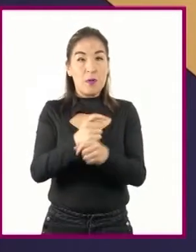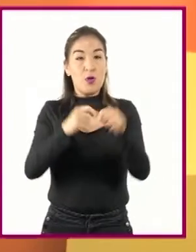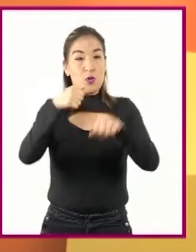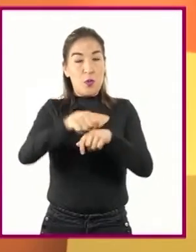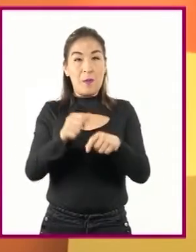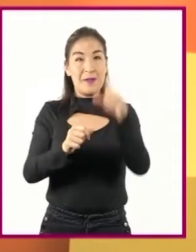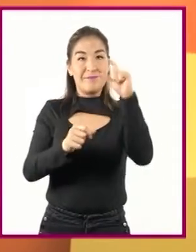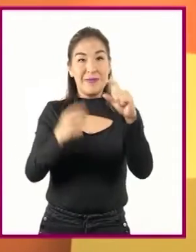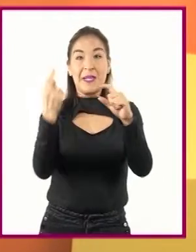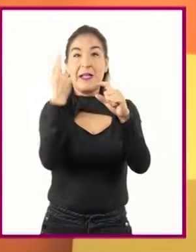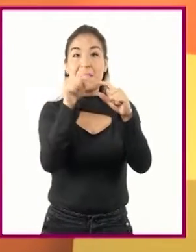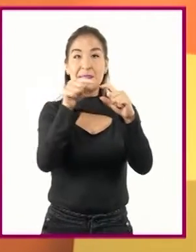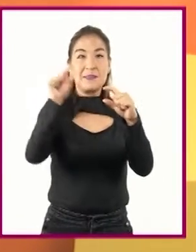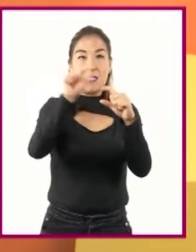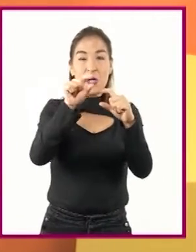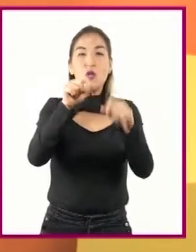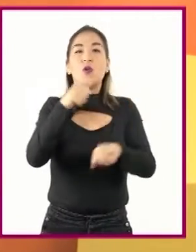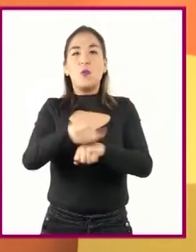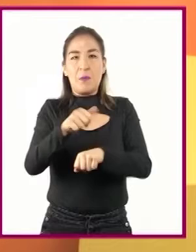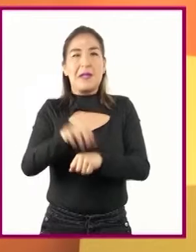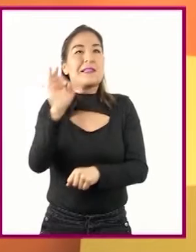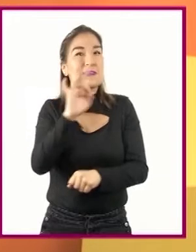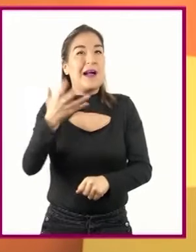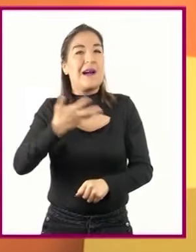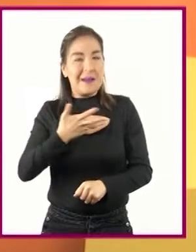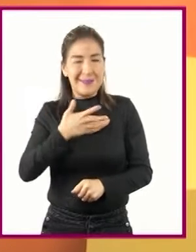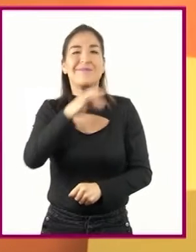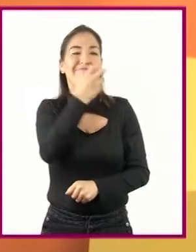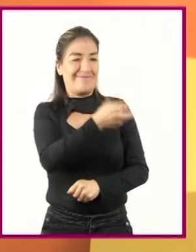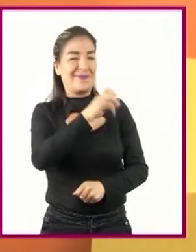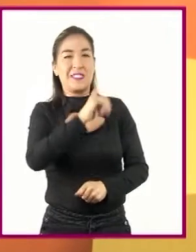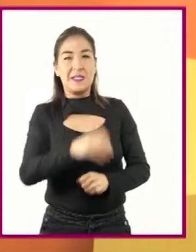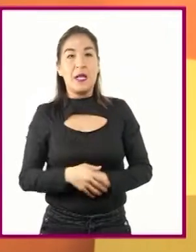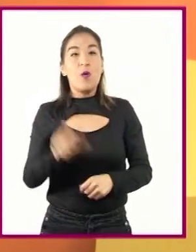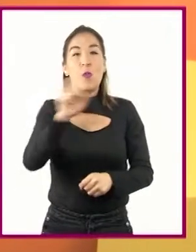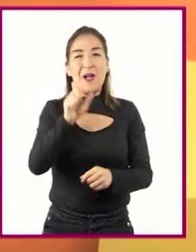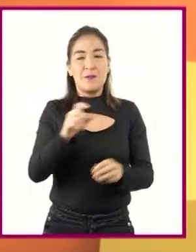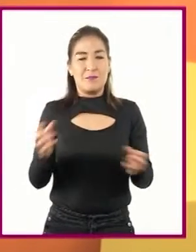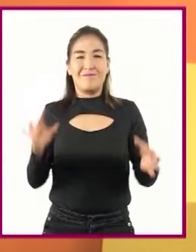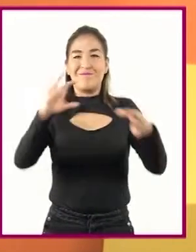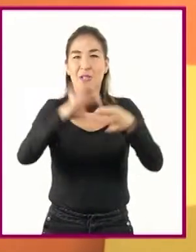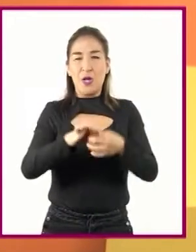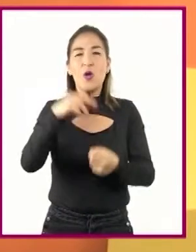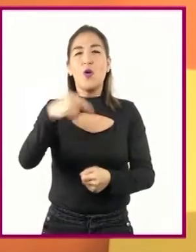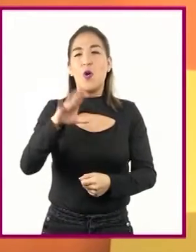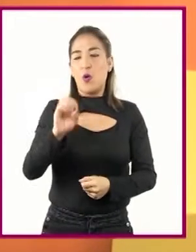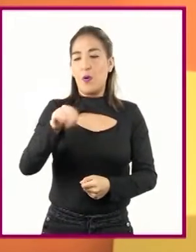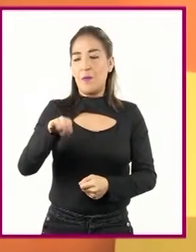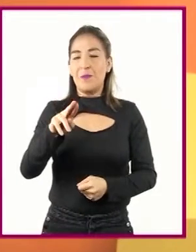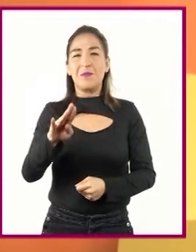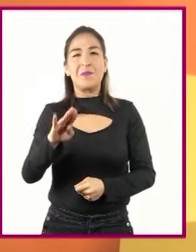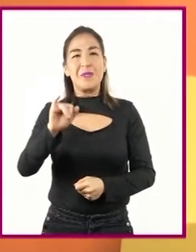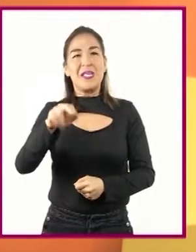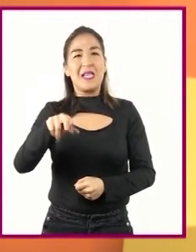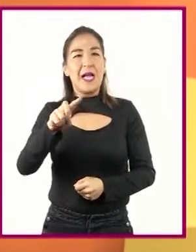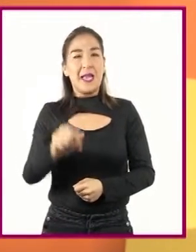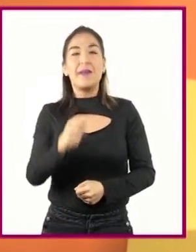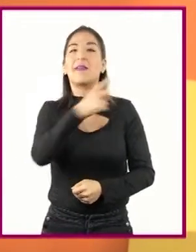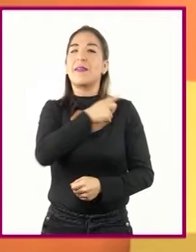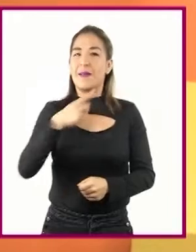existan. Así es, Leslie. Al resolver una operación combinada, en primer lugar debemos resolver